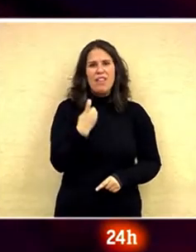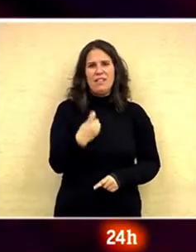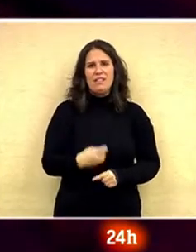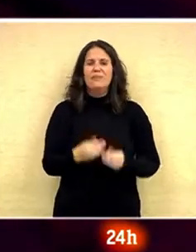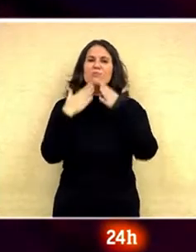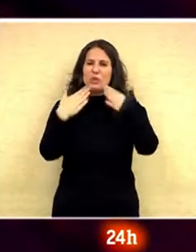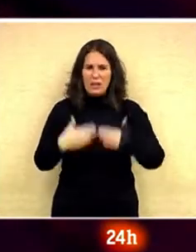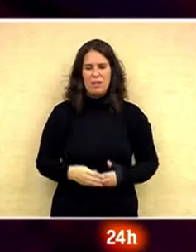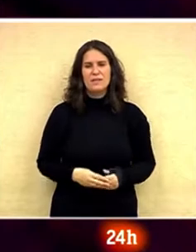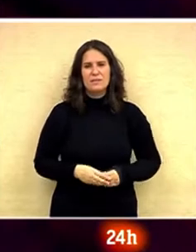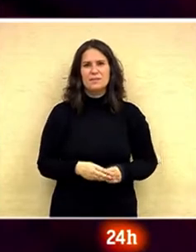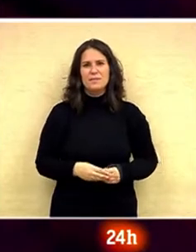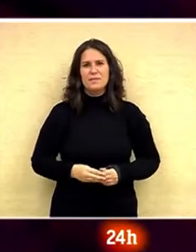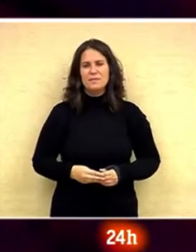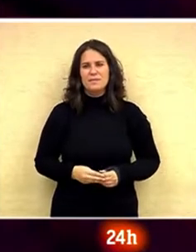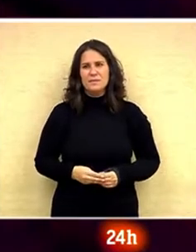Muchas gracias.